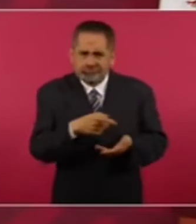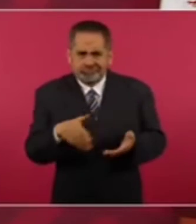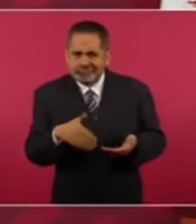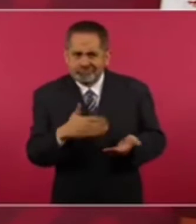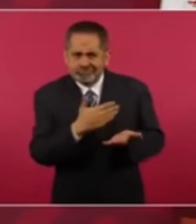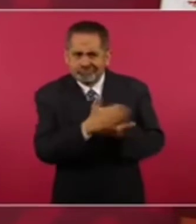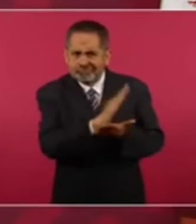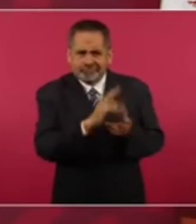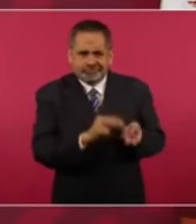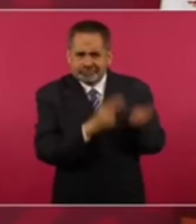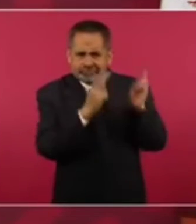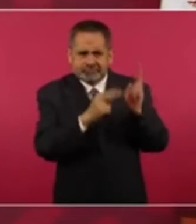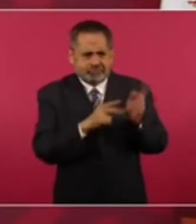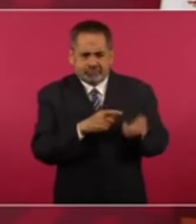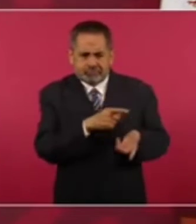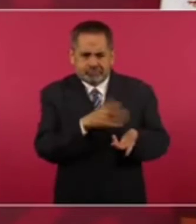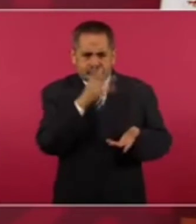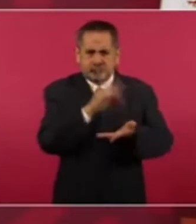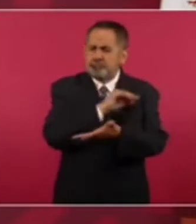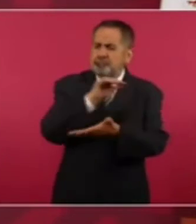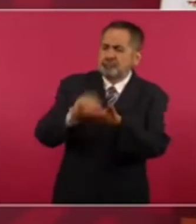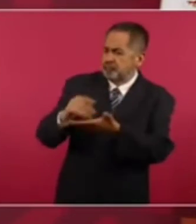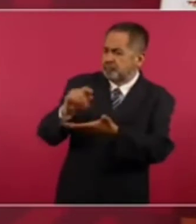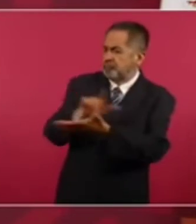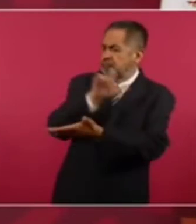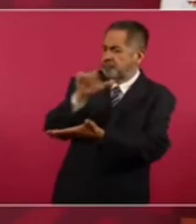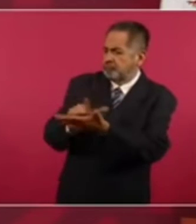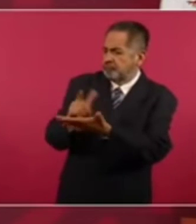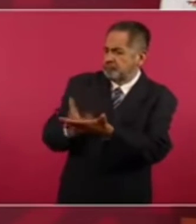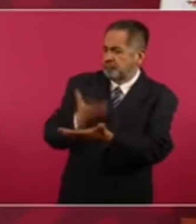que el Poder Judicial